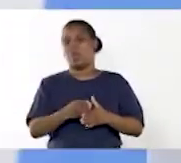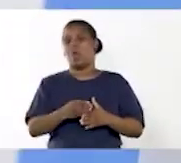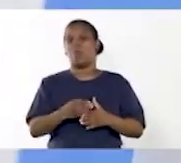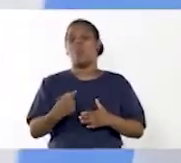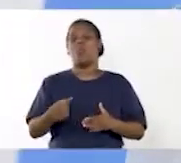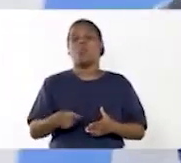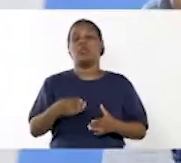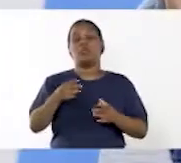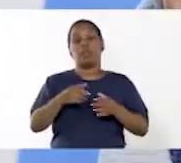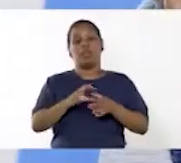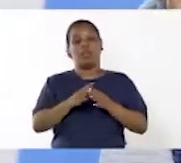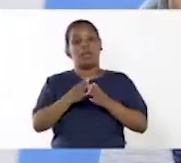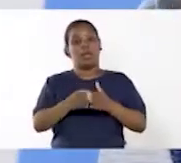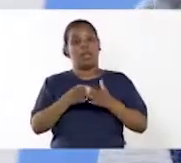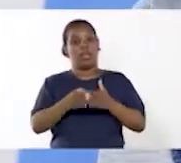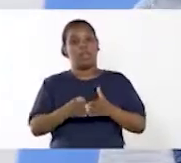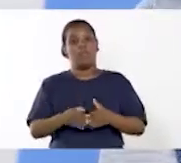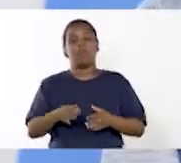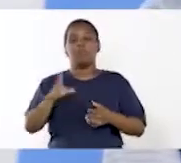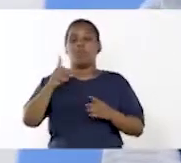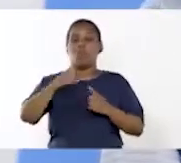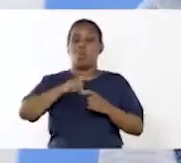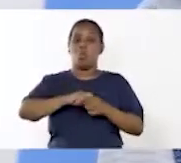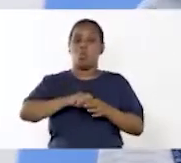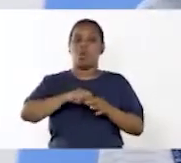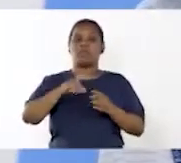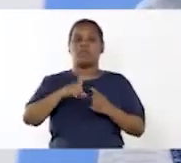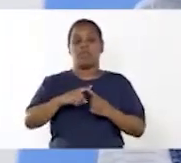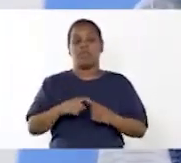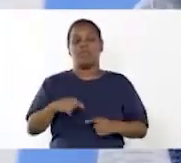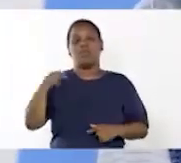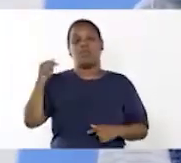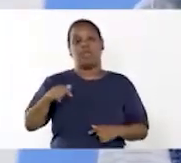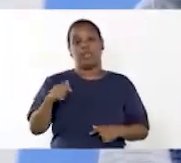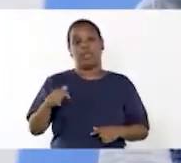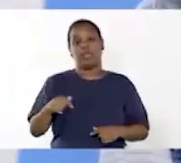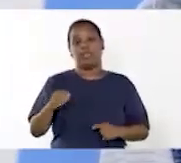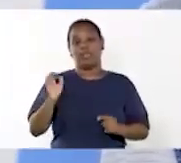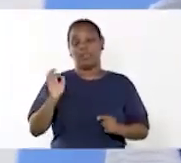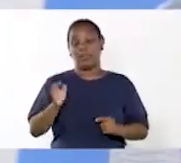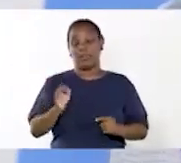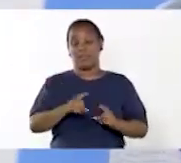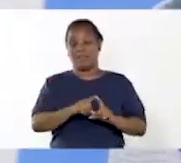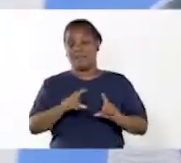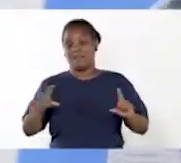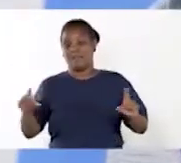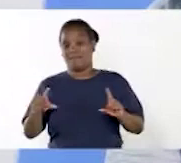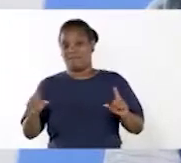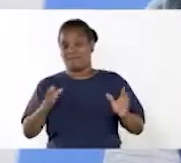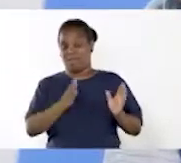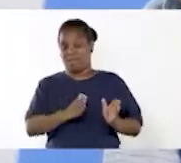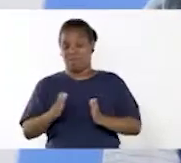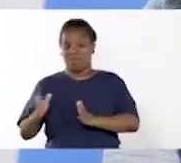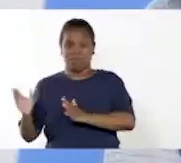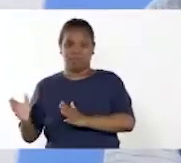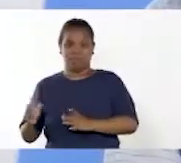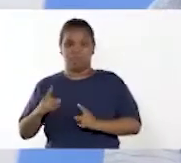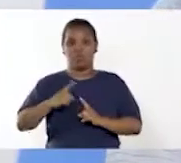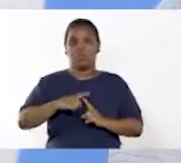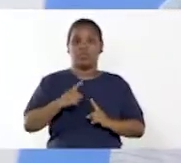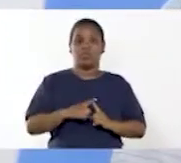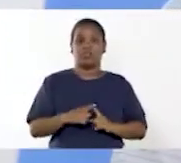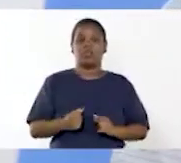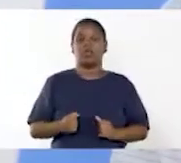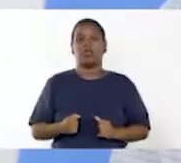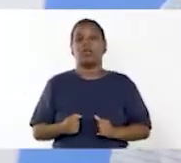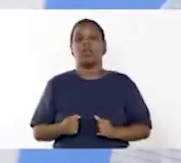está Granma. Esto sucede en esta misma faja de tropical, está